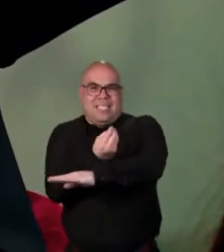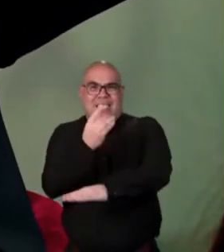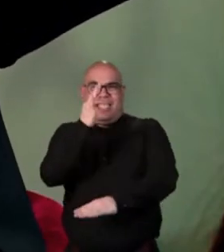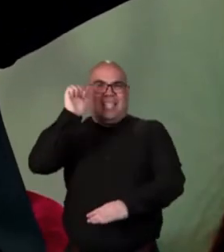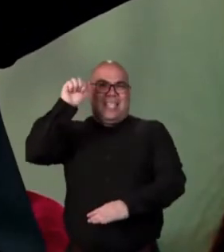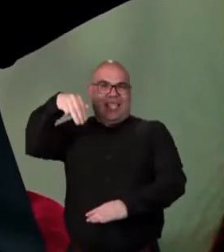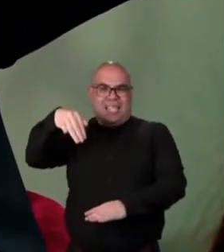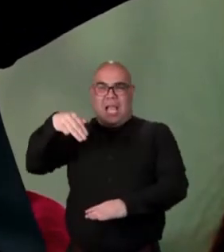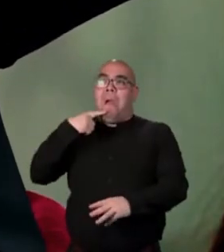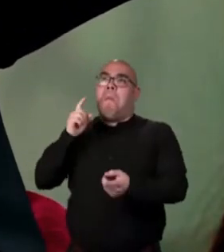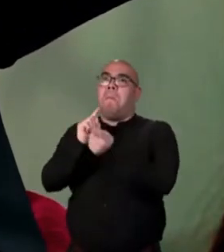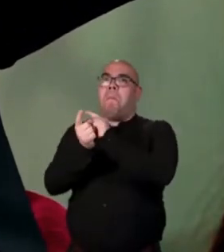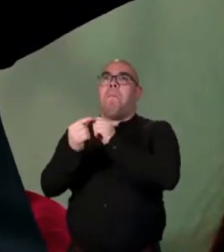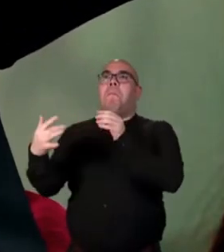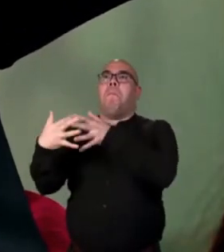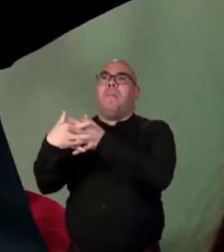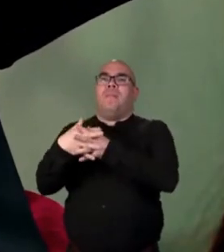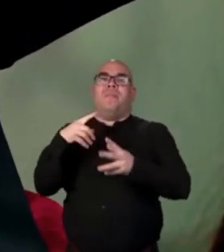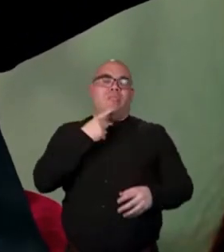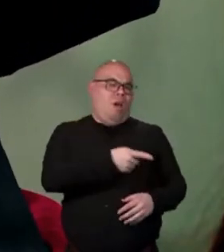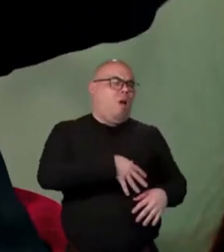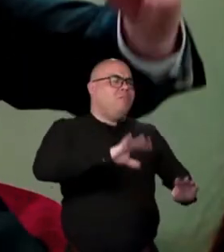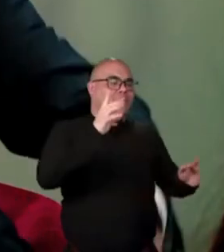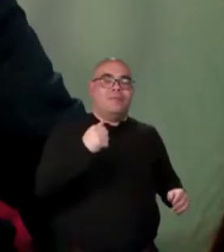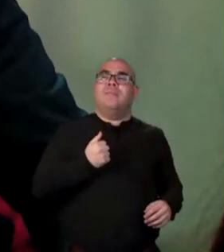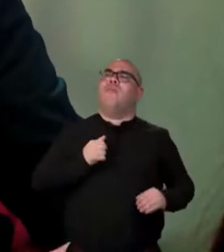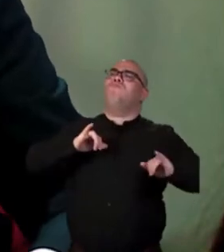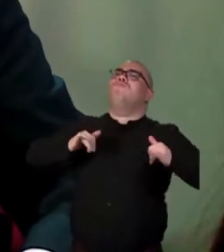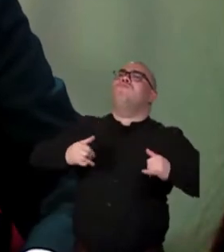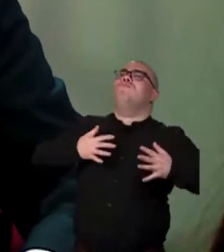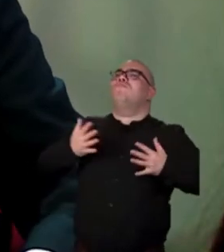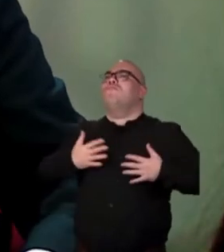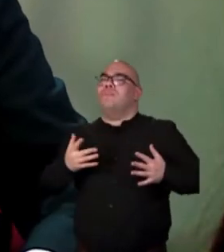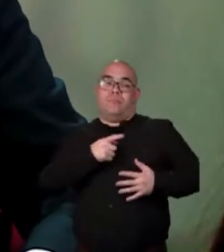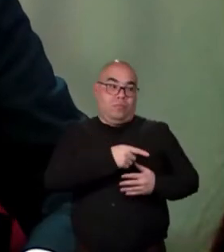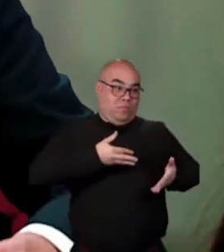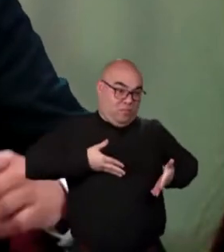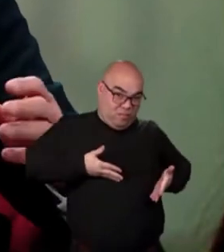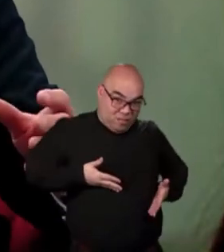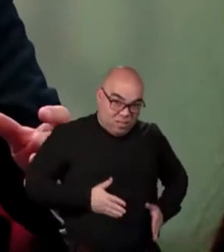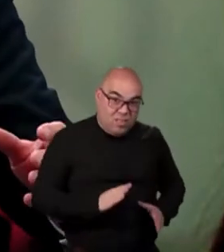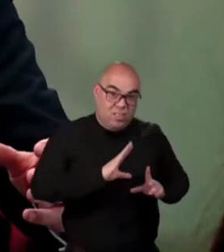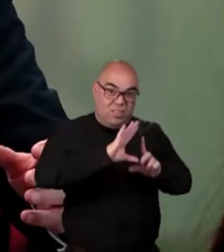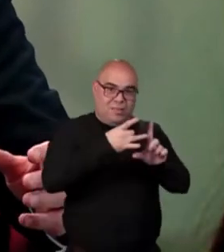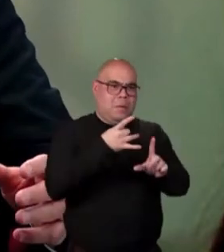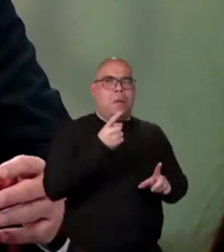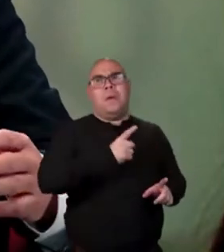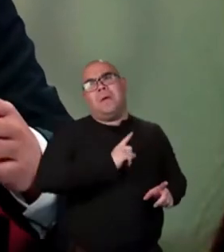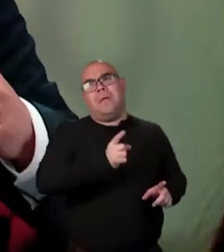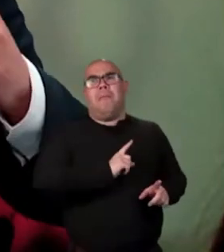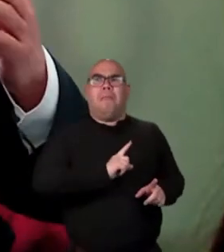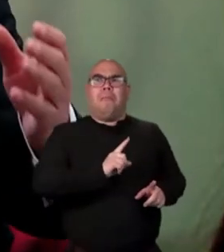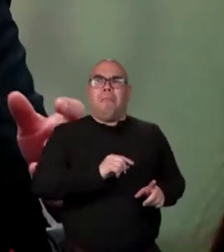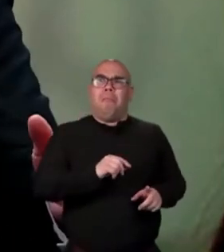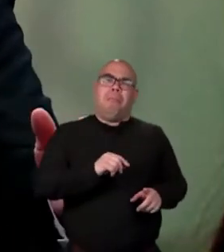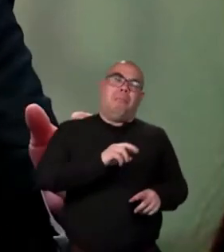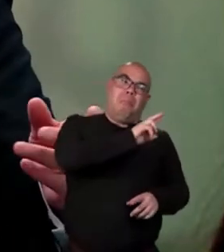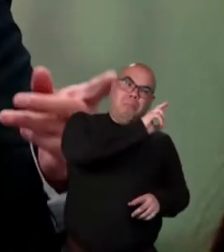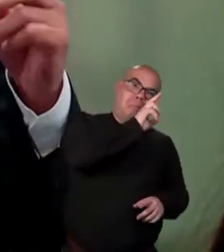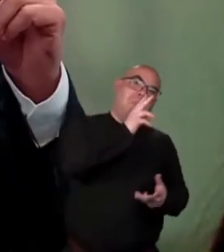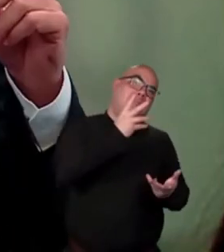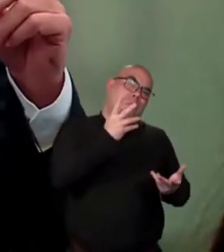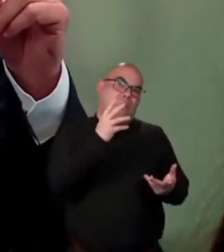nosotros que ellos eran nativos digitales y ellos no eran nativos digitales ellos eran zetas y eran millennials